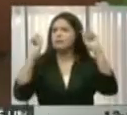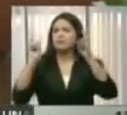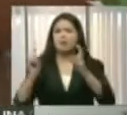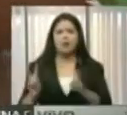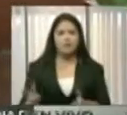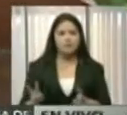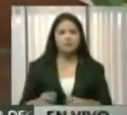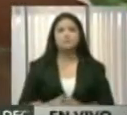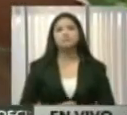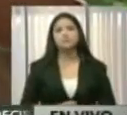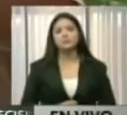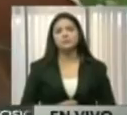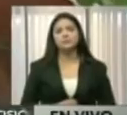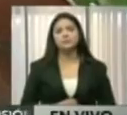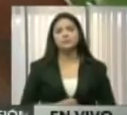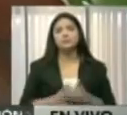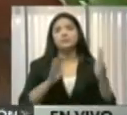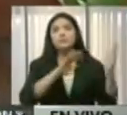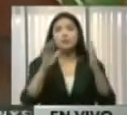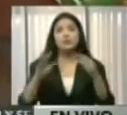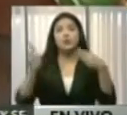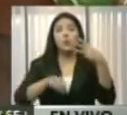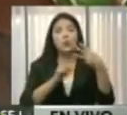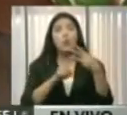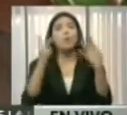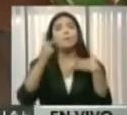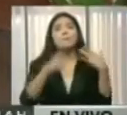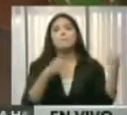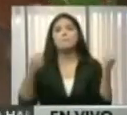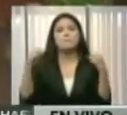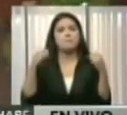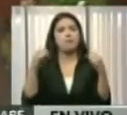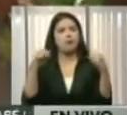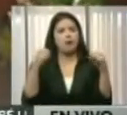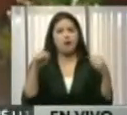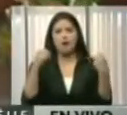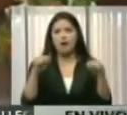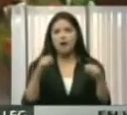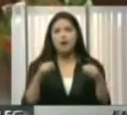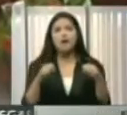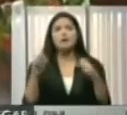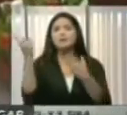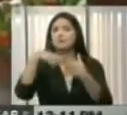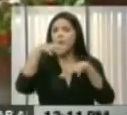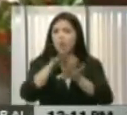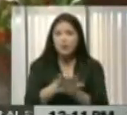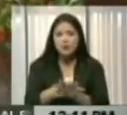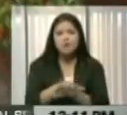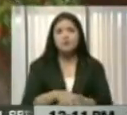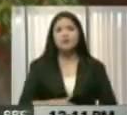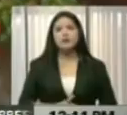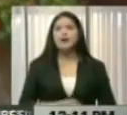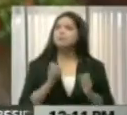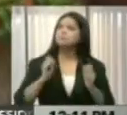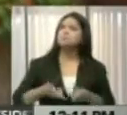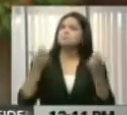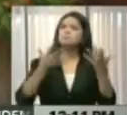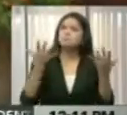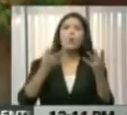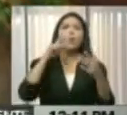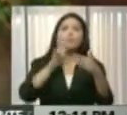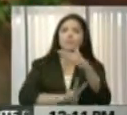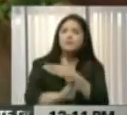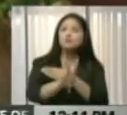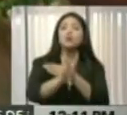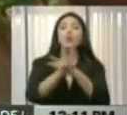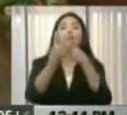agenda. C, un ejercicio dinámico y activo, incluyente y pluralista, que permita construir una visión